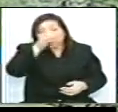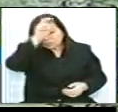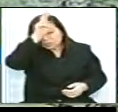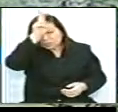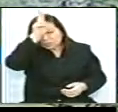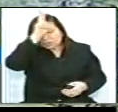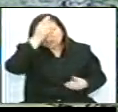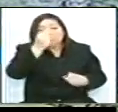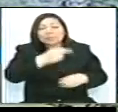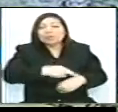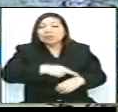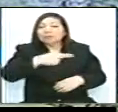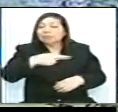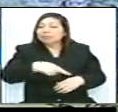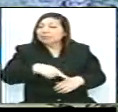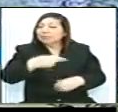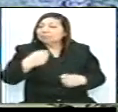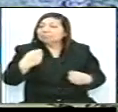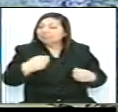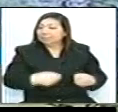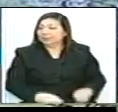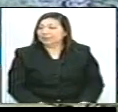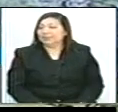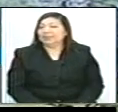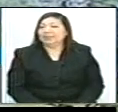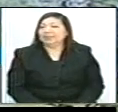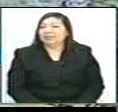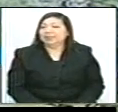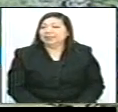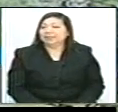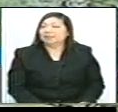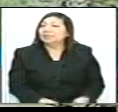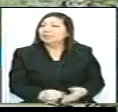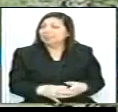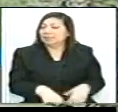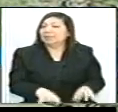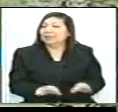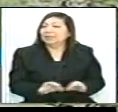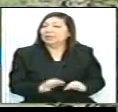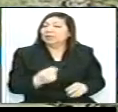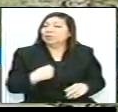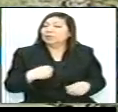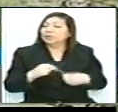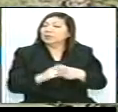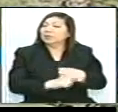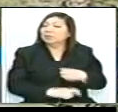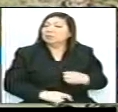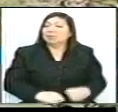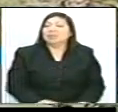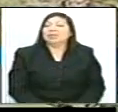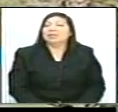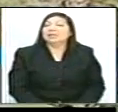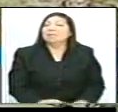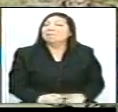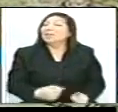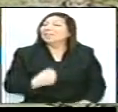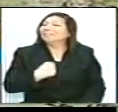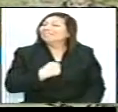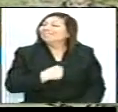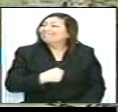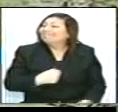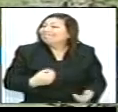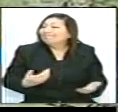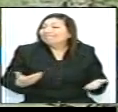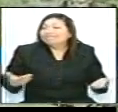como región aporta de manera importante a nuestro país, pero